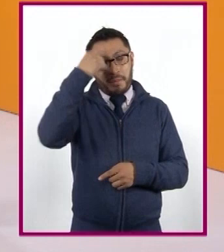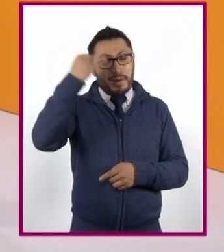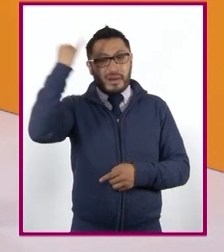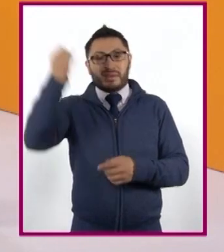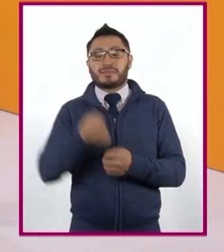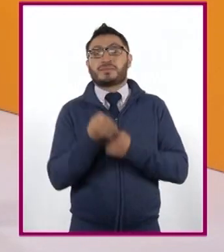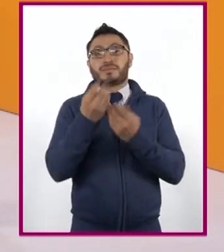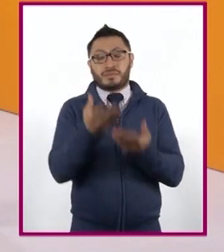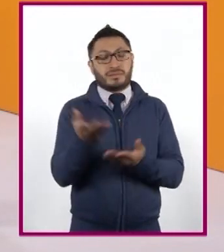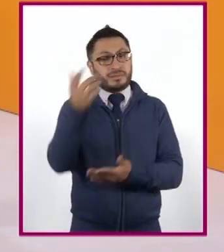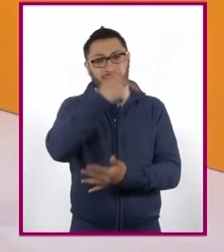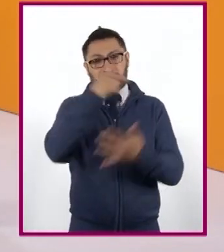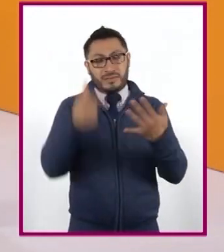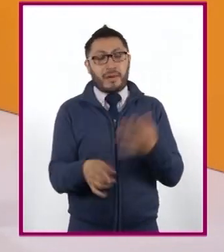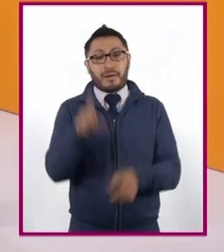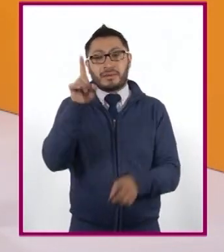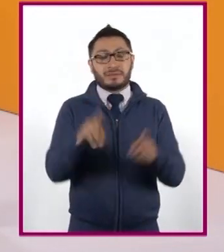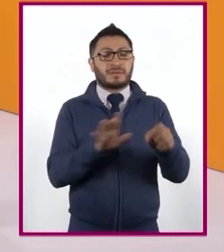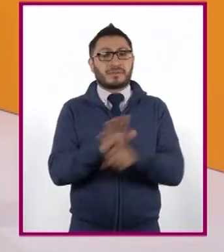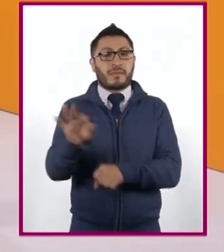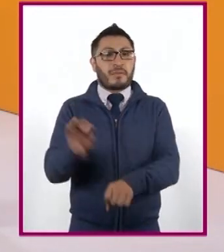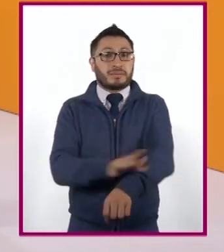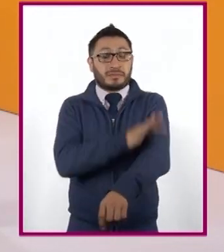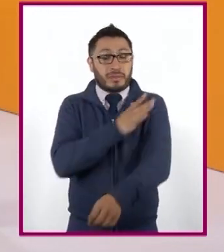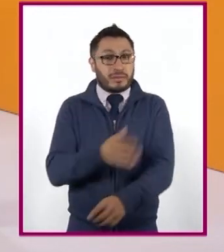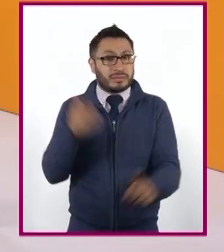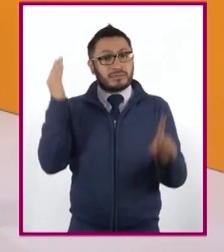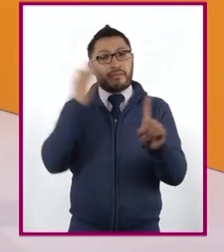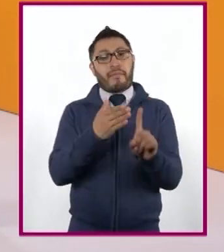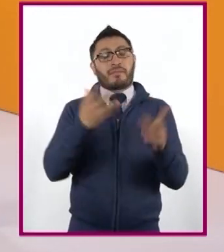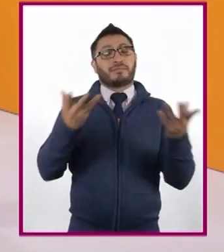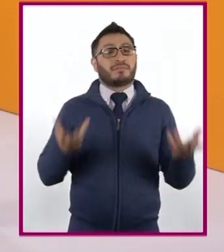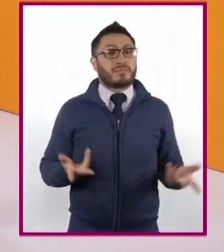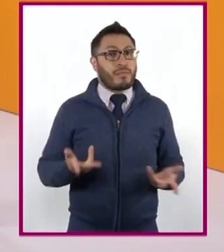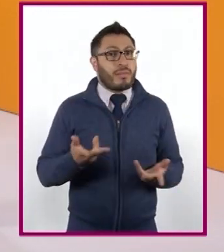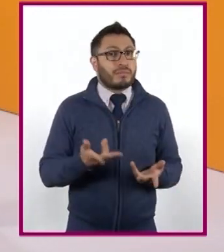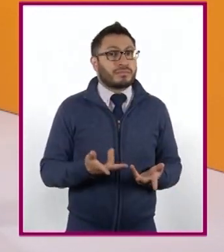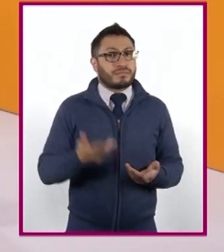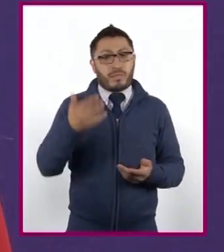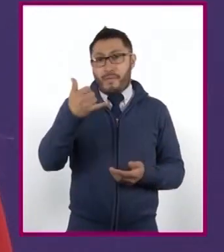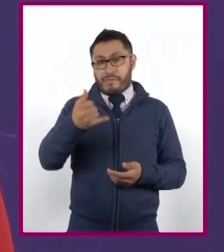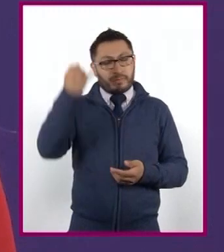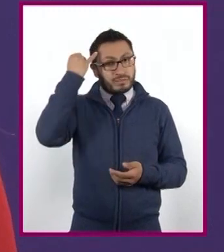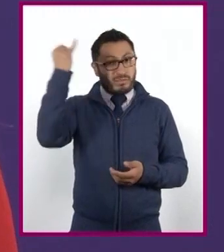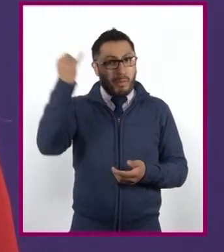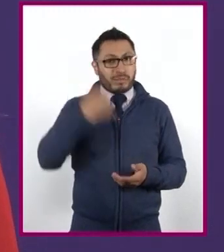ello según su estado de ánimo, intencionalidad y subjetividad.